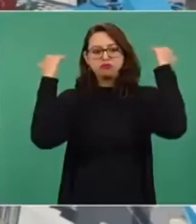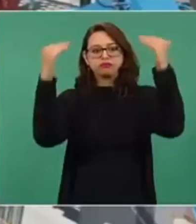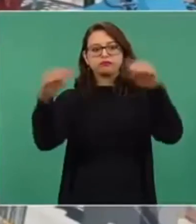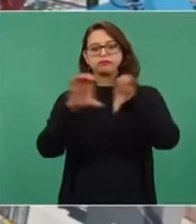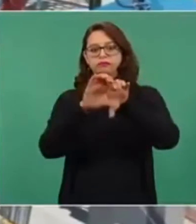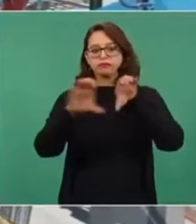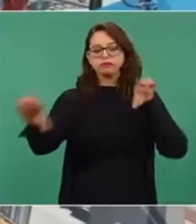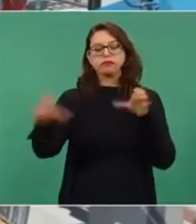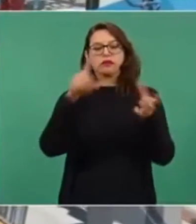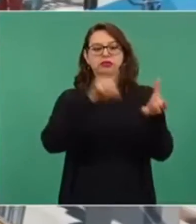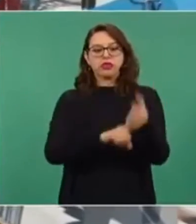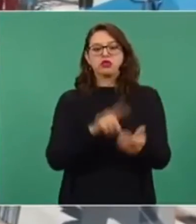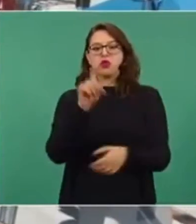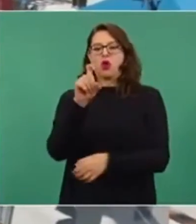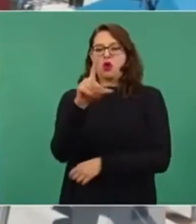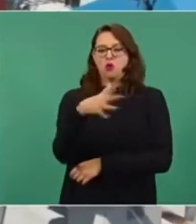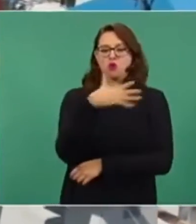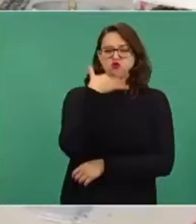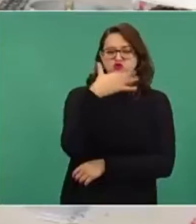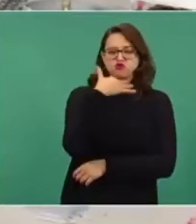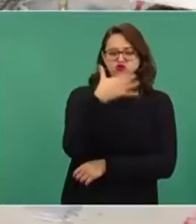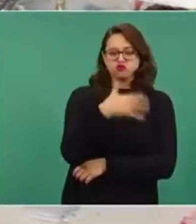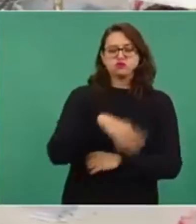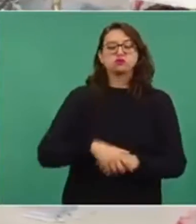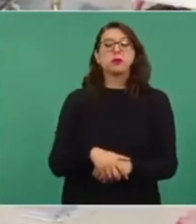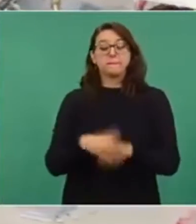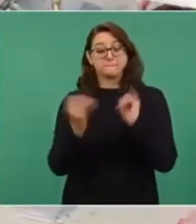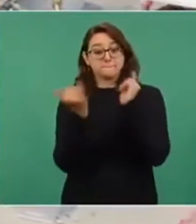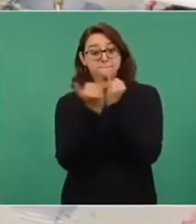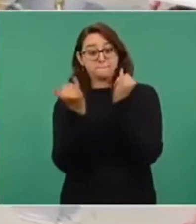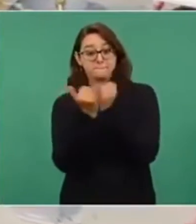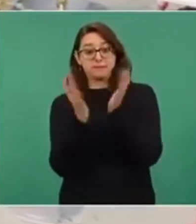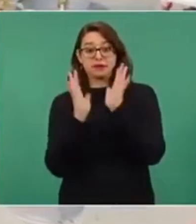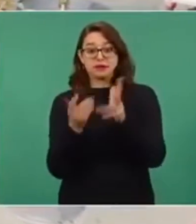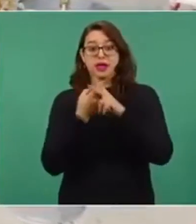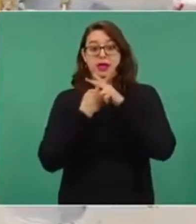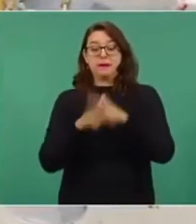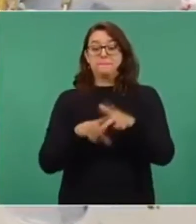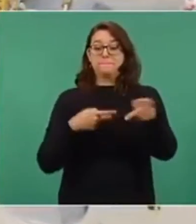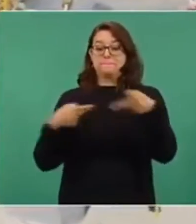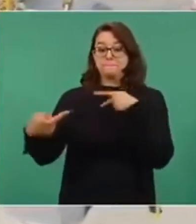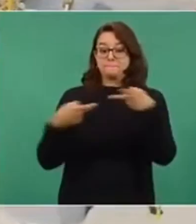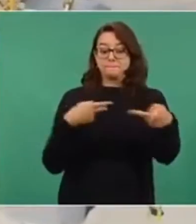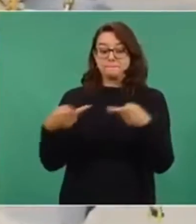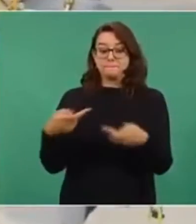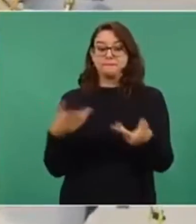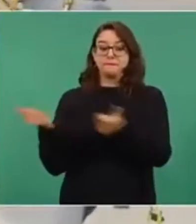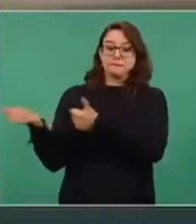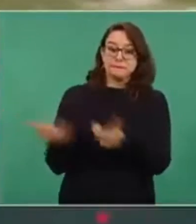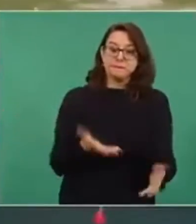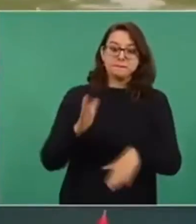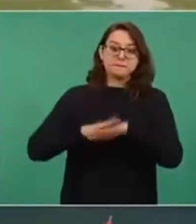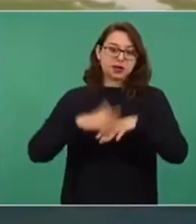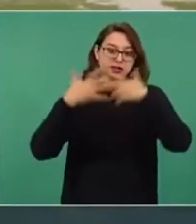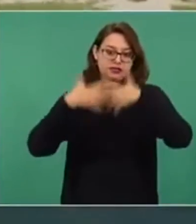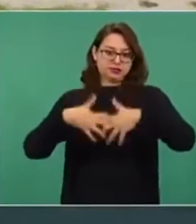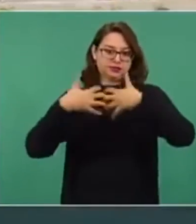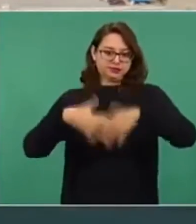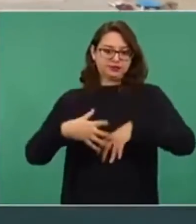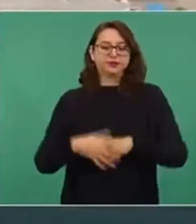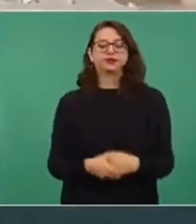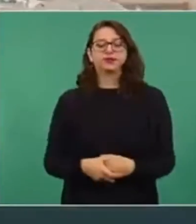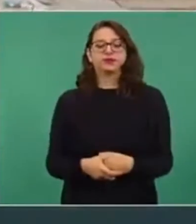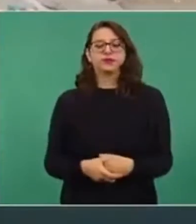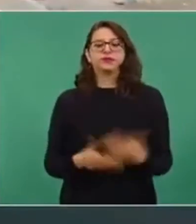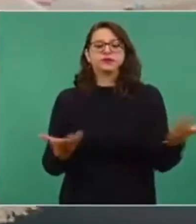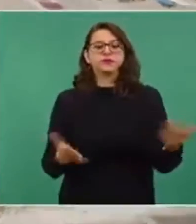tuberías de las plantas de aguas amargas y aminas, así como también se prepara el área de cogeneración para la recepción de equipos. En el área de